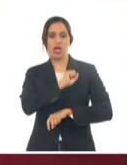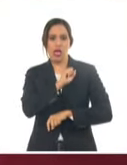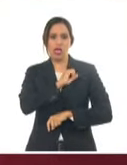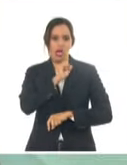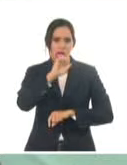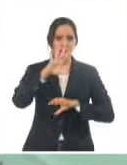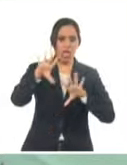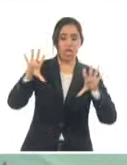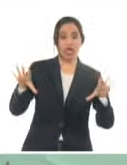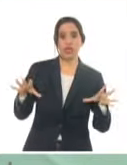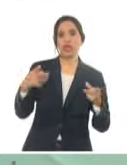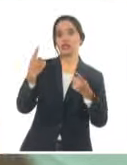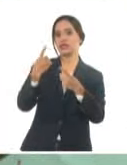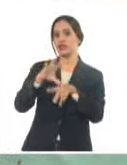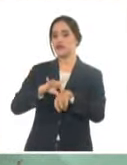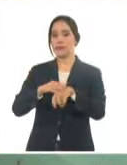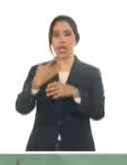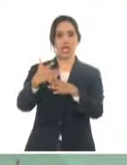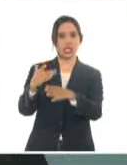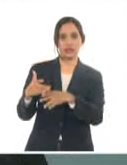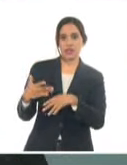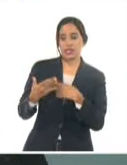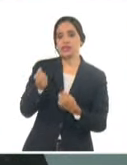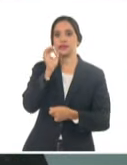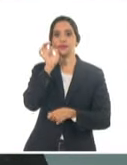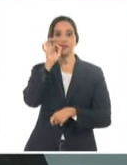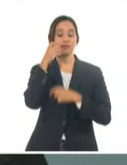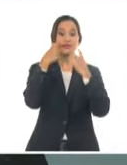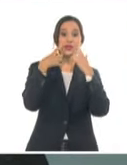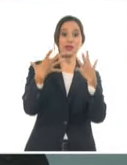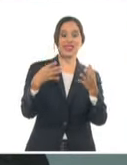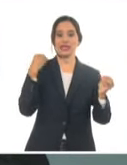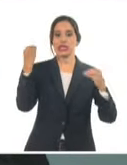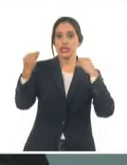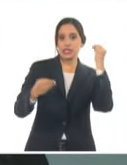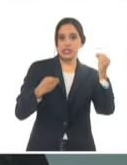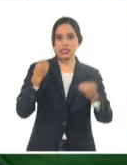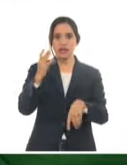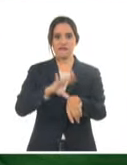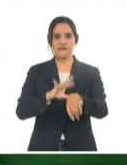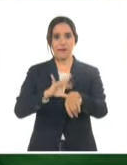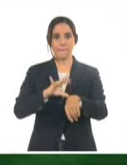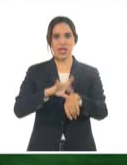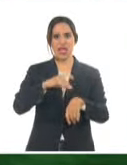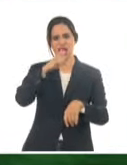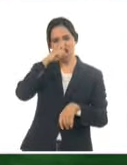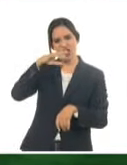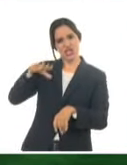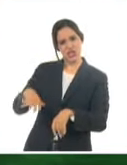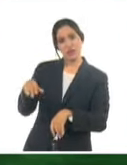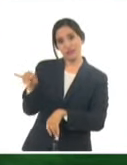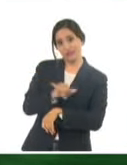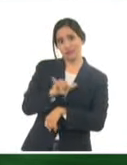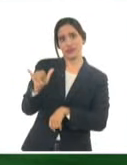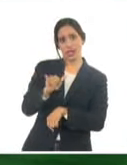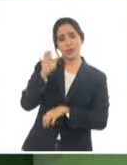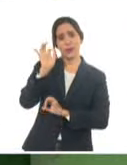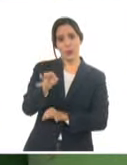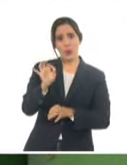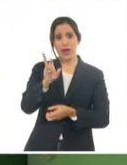Acompañan a estas estrategias salubristas, que también analizan la enfermedad en la edad pediátrica, el Centro Nacional de